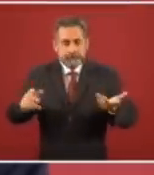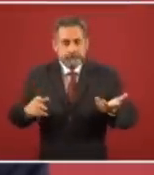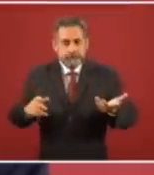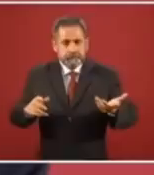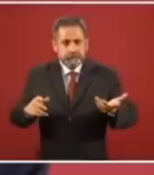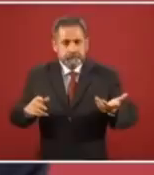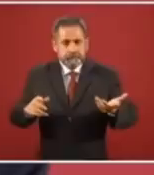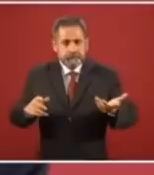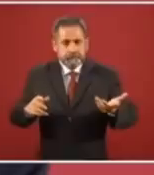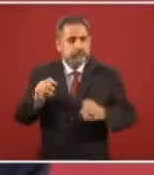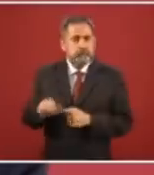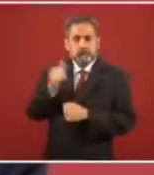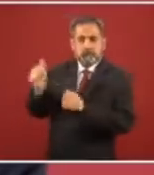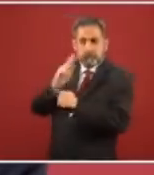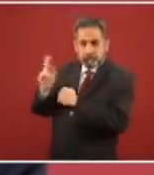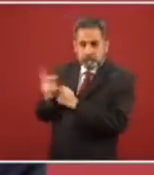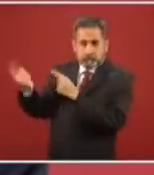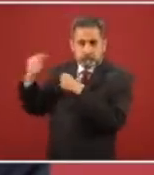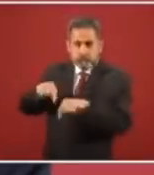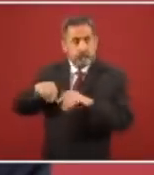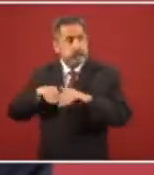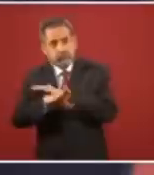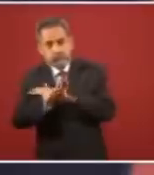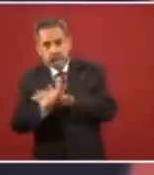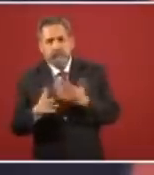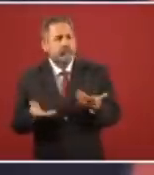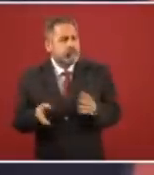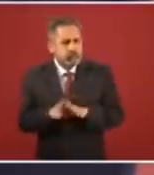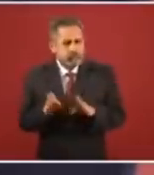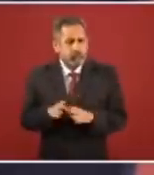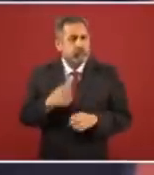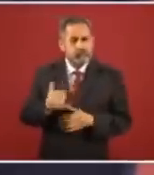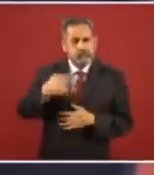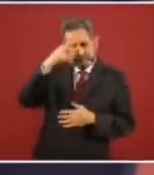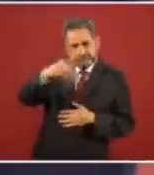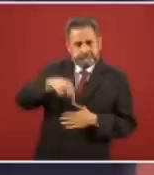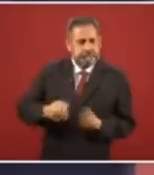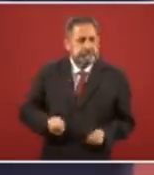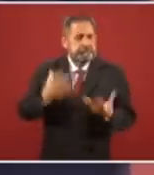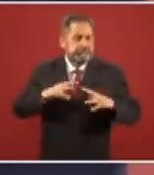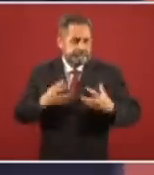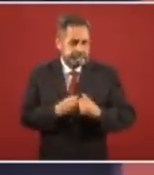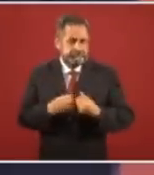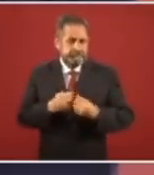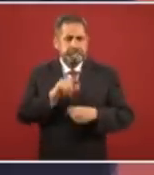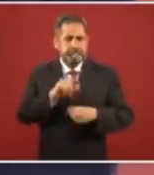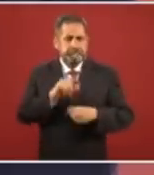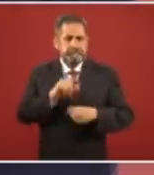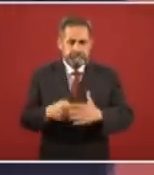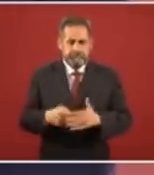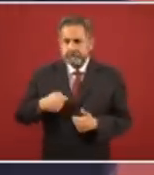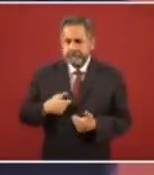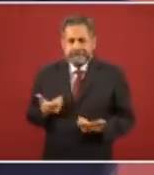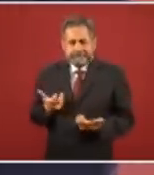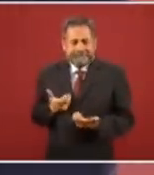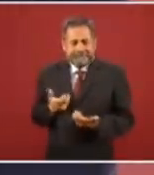otros países y lo que corresponde a México y qué estamos